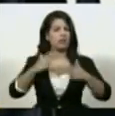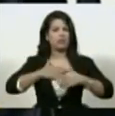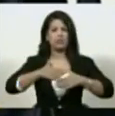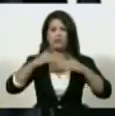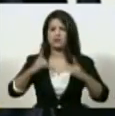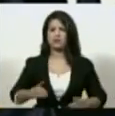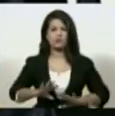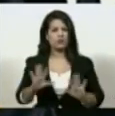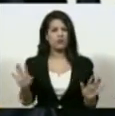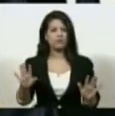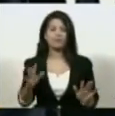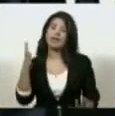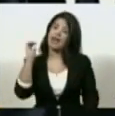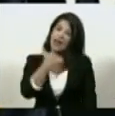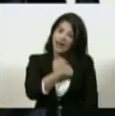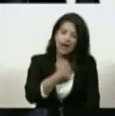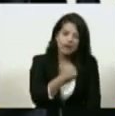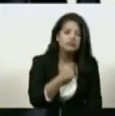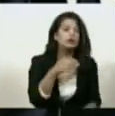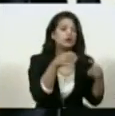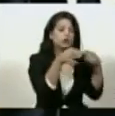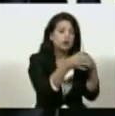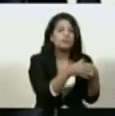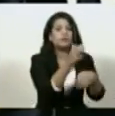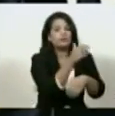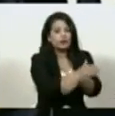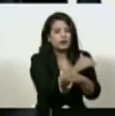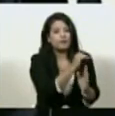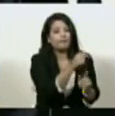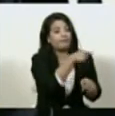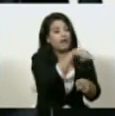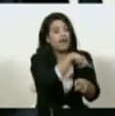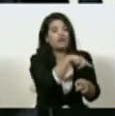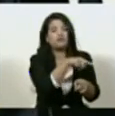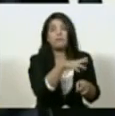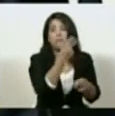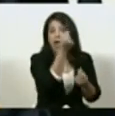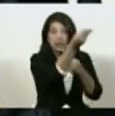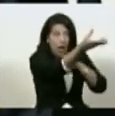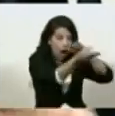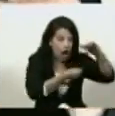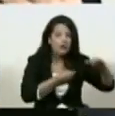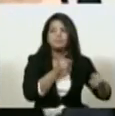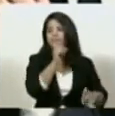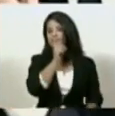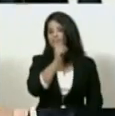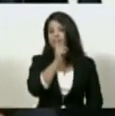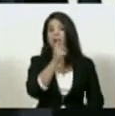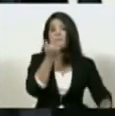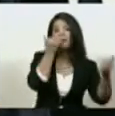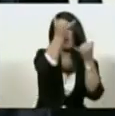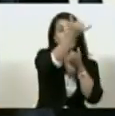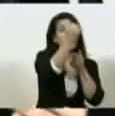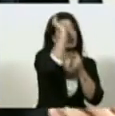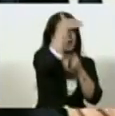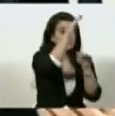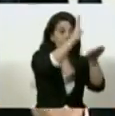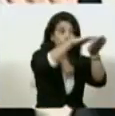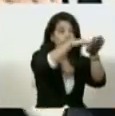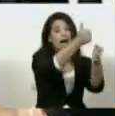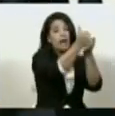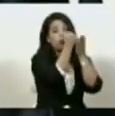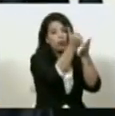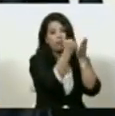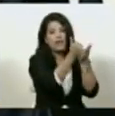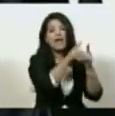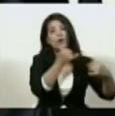un sector de la dirigencia opositora que vendió su país al mejor postor, que llamó al señor Trump a que lo ayudara, que llamó a